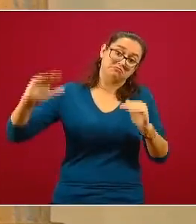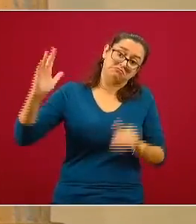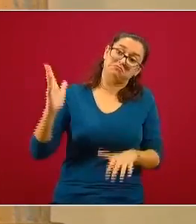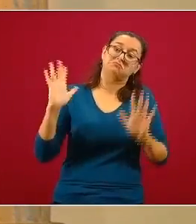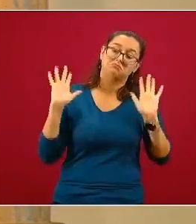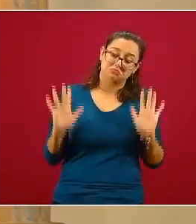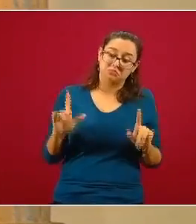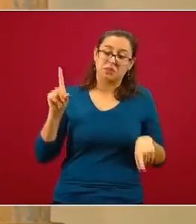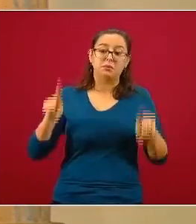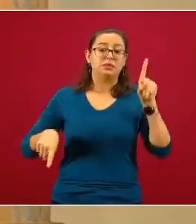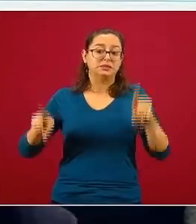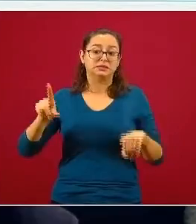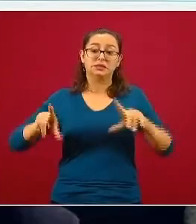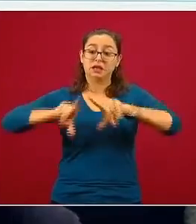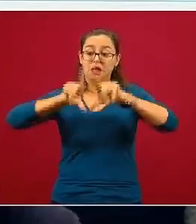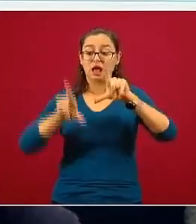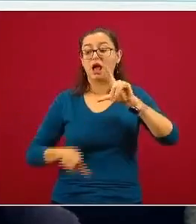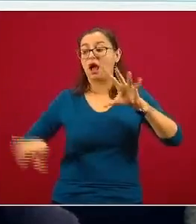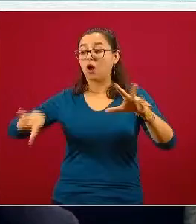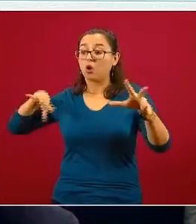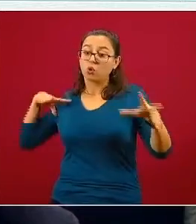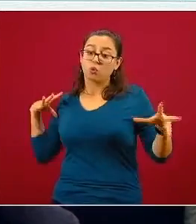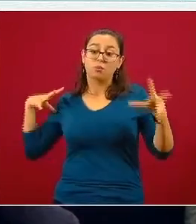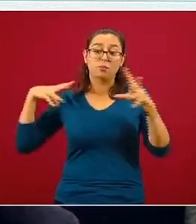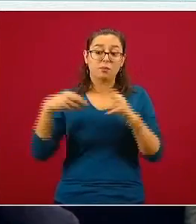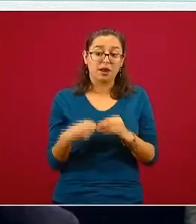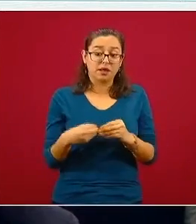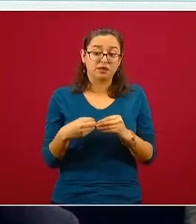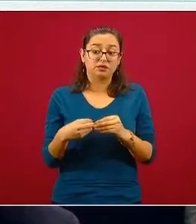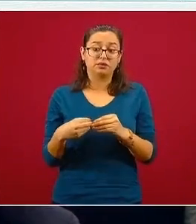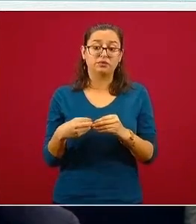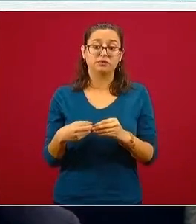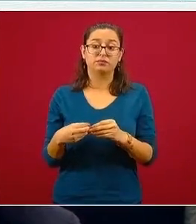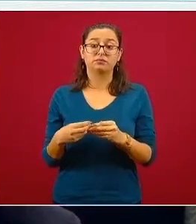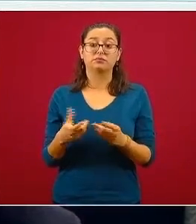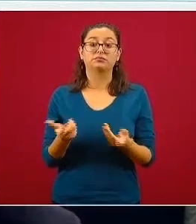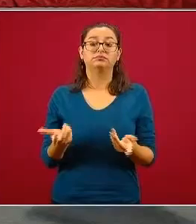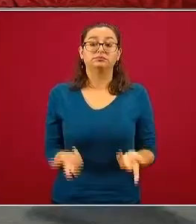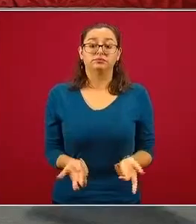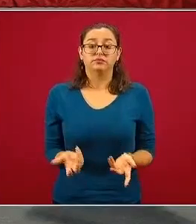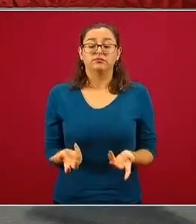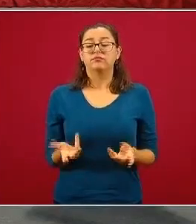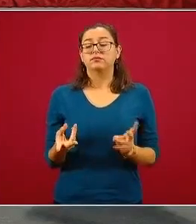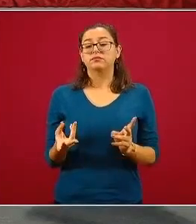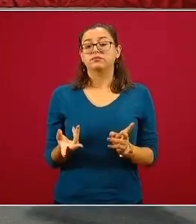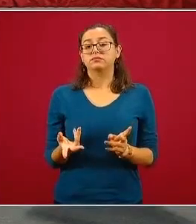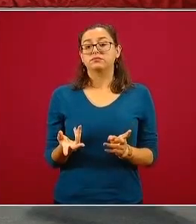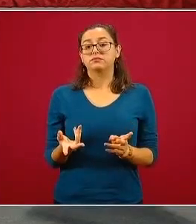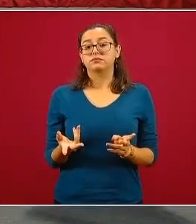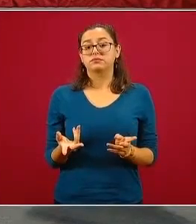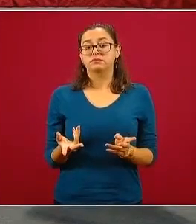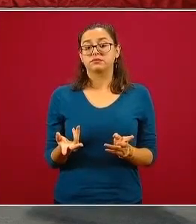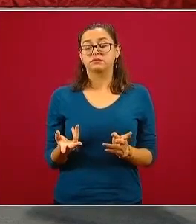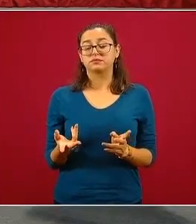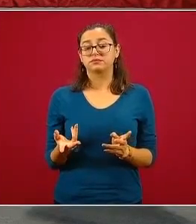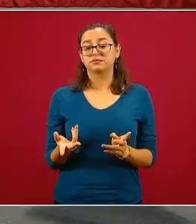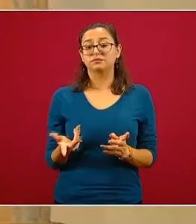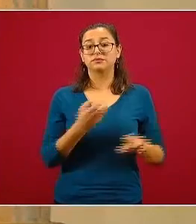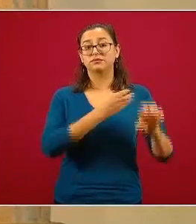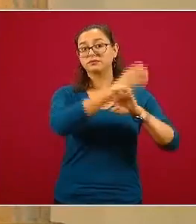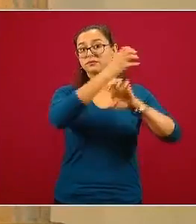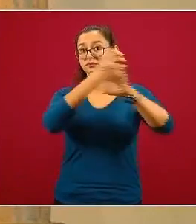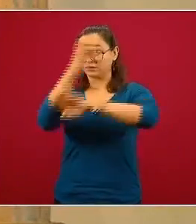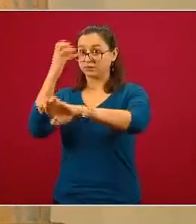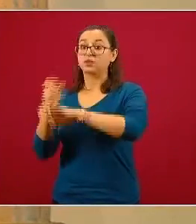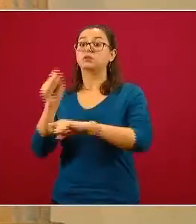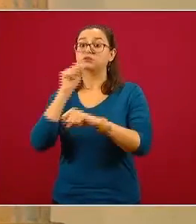nacional, recordando que es la sumatoria y por lo tanto representa el balance del comportamiento que hay en las diferentes